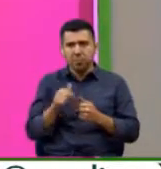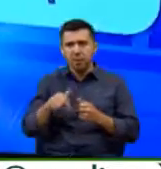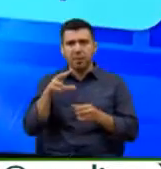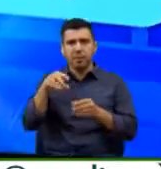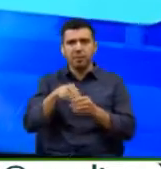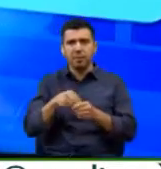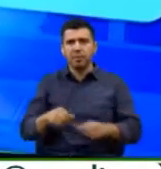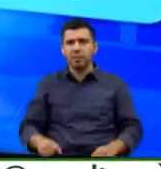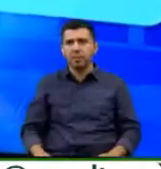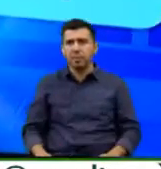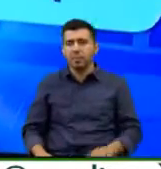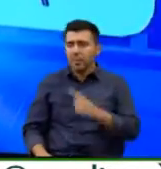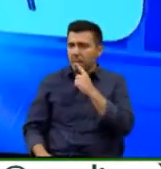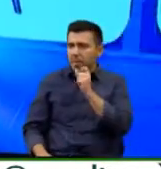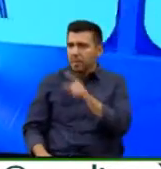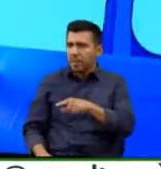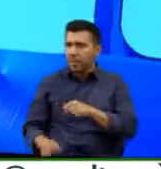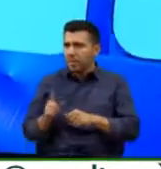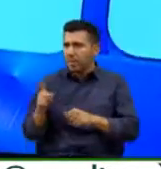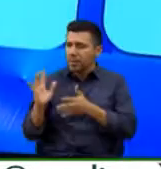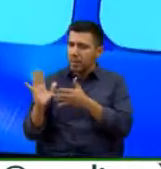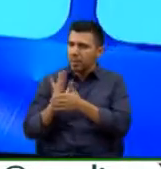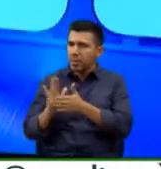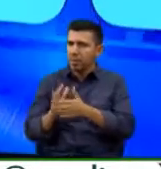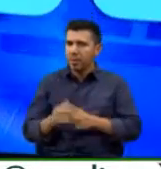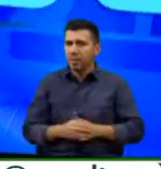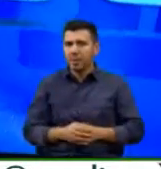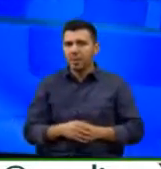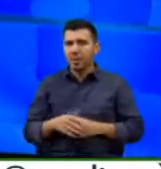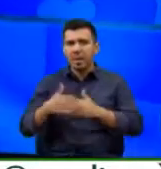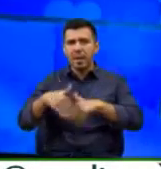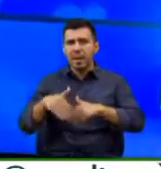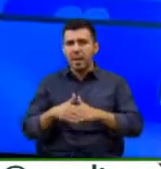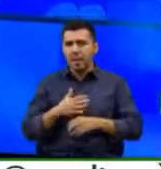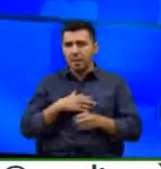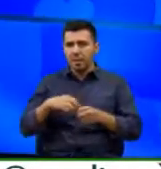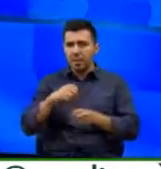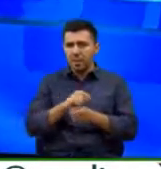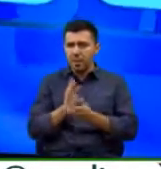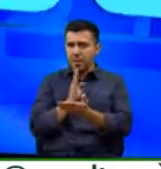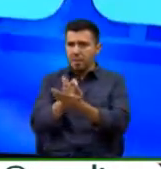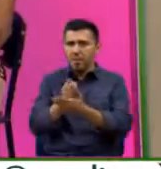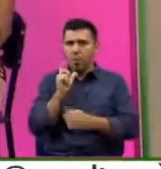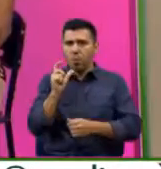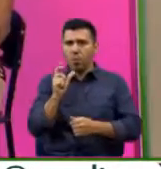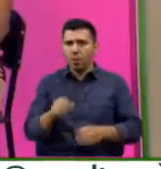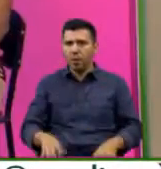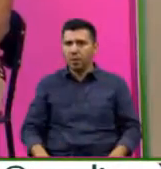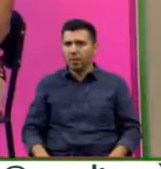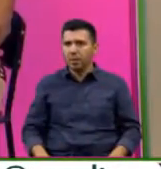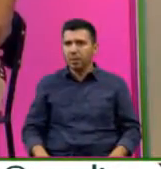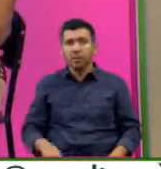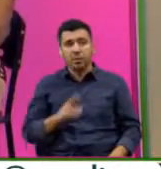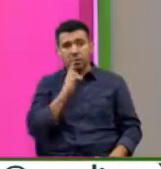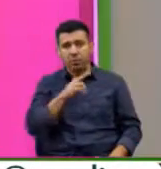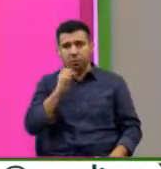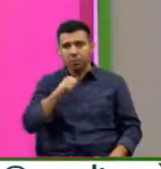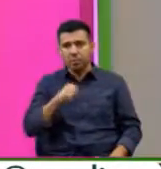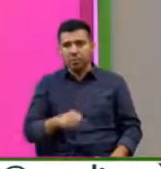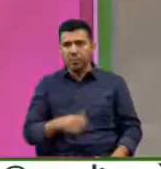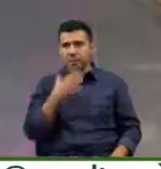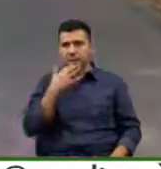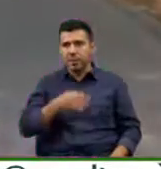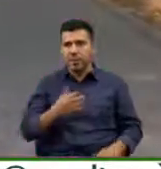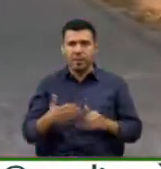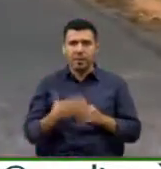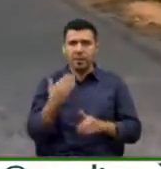Noticias. Alex, contémosle a nuestros televidentes detalles porque Por las Calles de mi Barrio se va para Cúcuta. ¿Cómo es eso? Así es. En cumplimiento con lo que habíamos formulado al